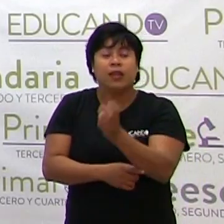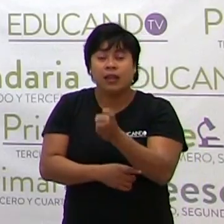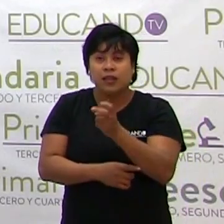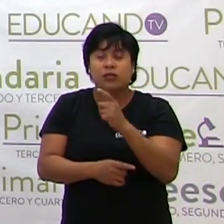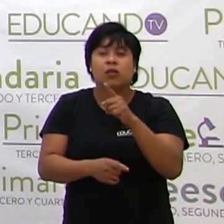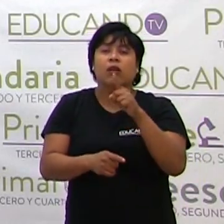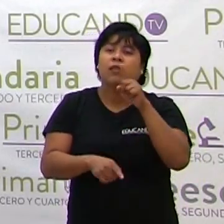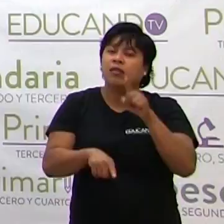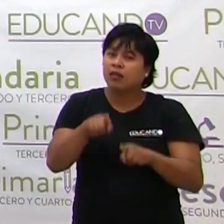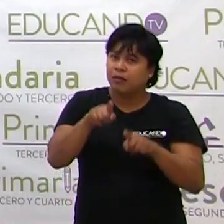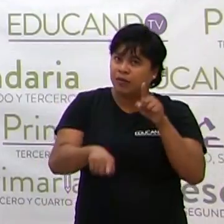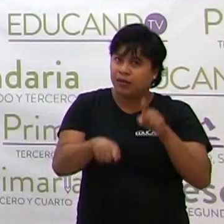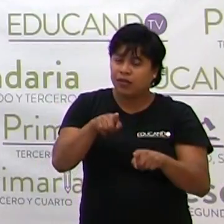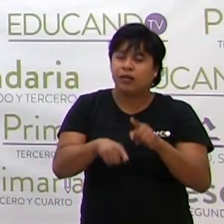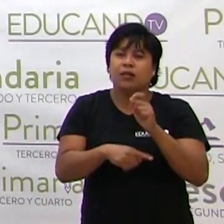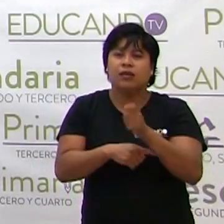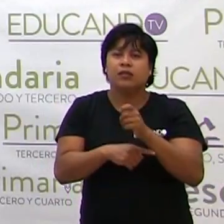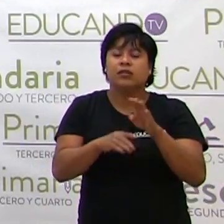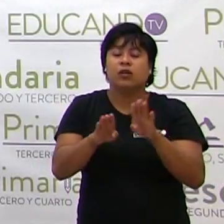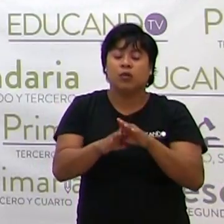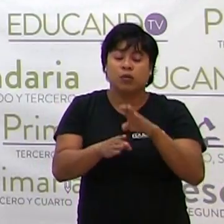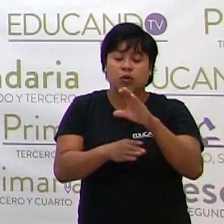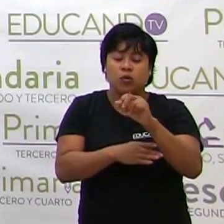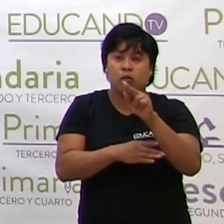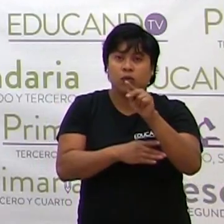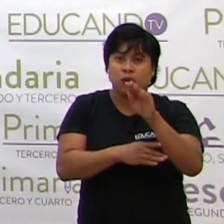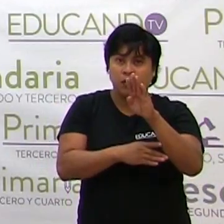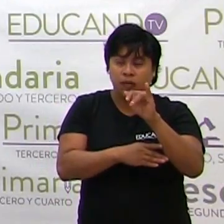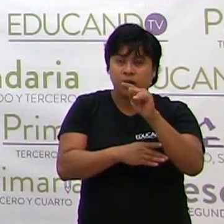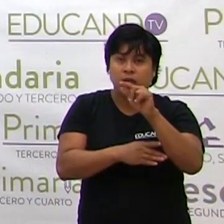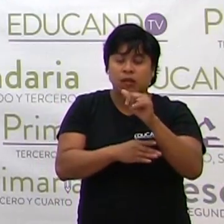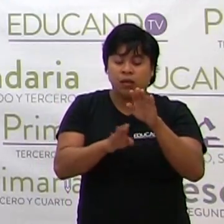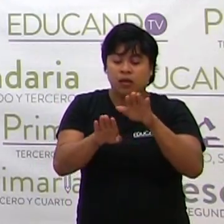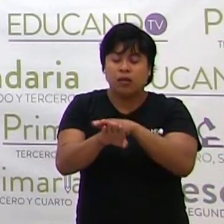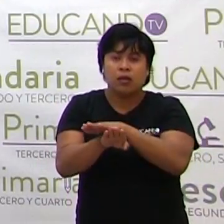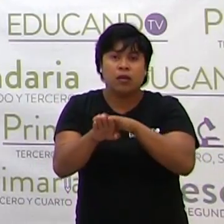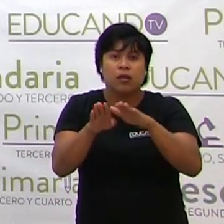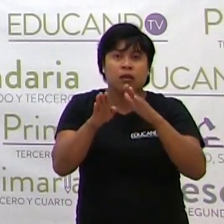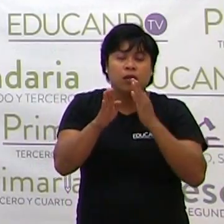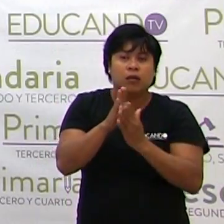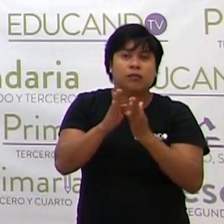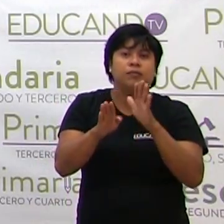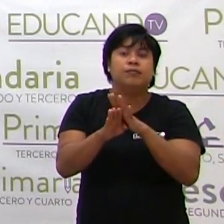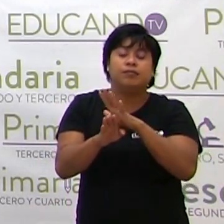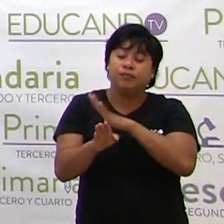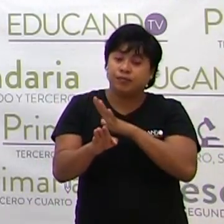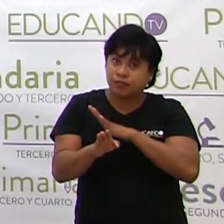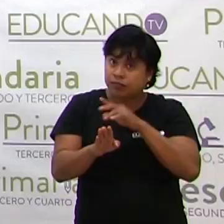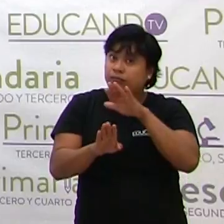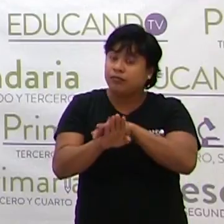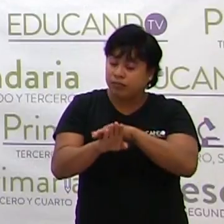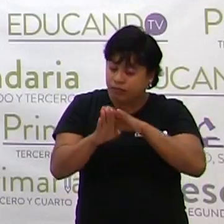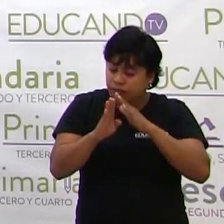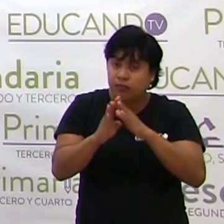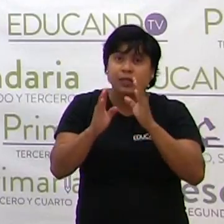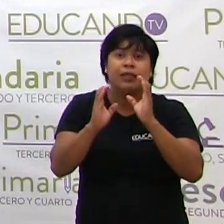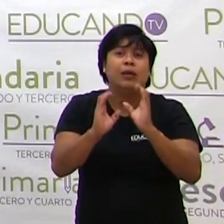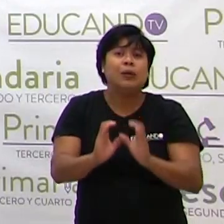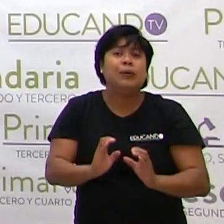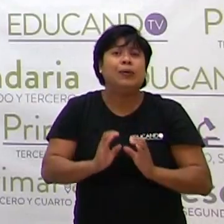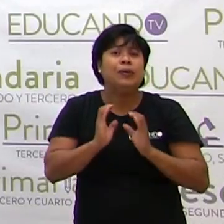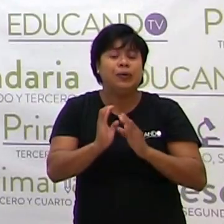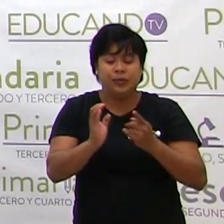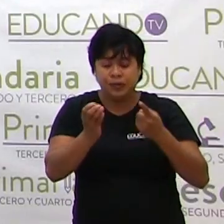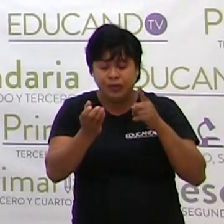va a remitir a que las cubiertas nos van a servir porque tienen una funcionalidad a cuidar